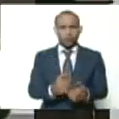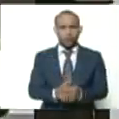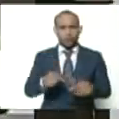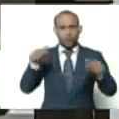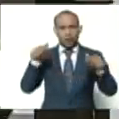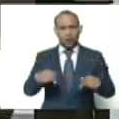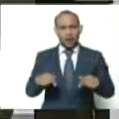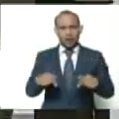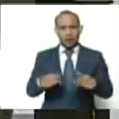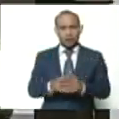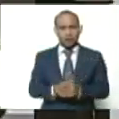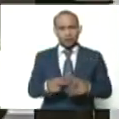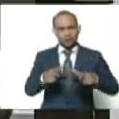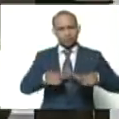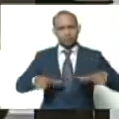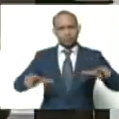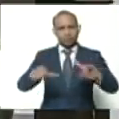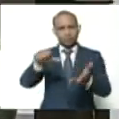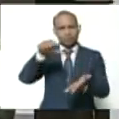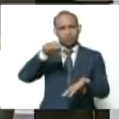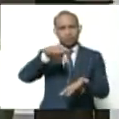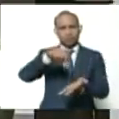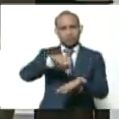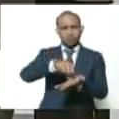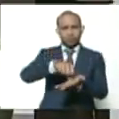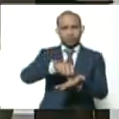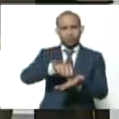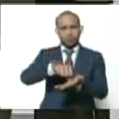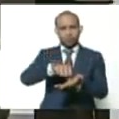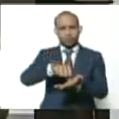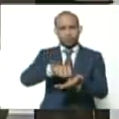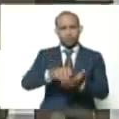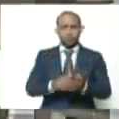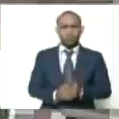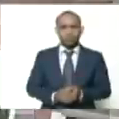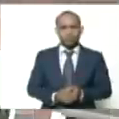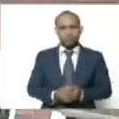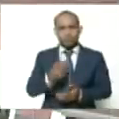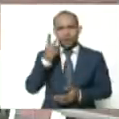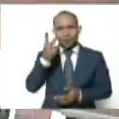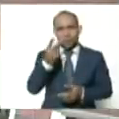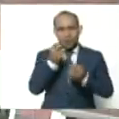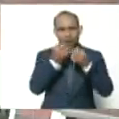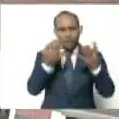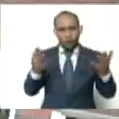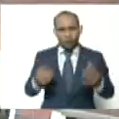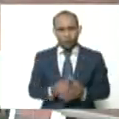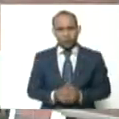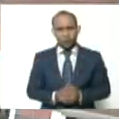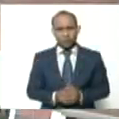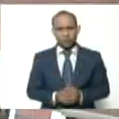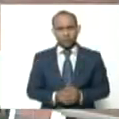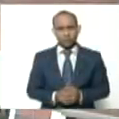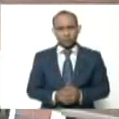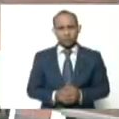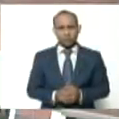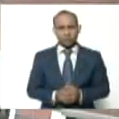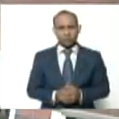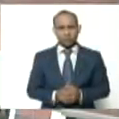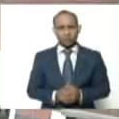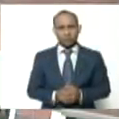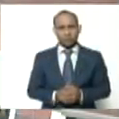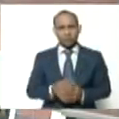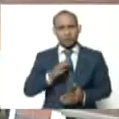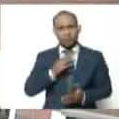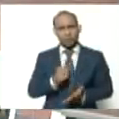aquí en el mero centro del Palacio de Miraflores, en el salón Néstor Kirchner, que lleva la